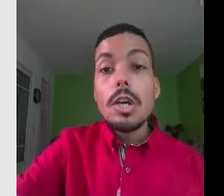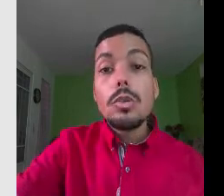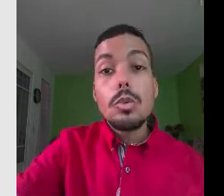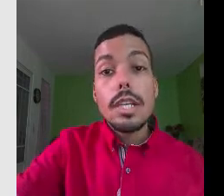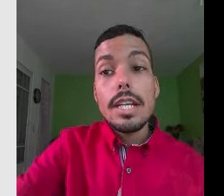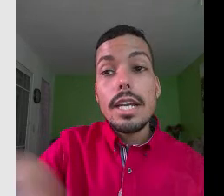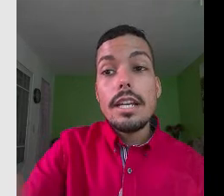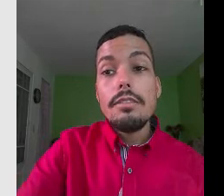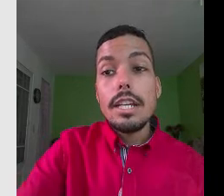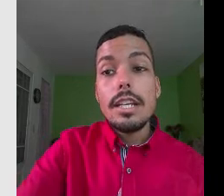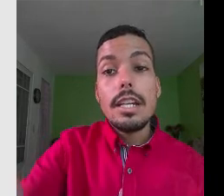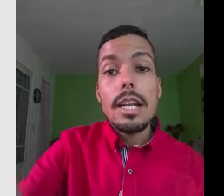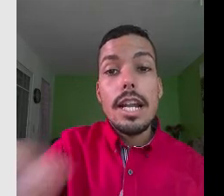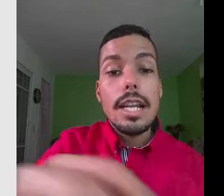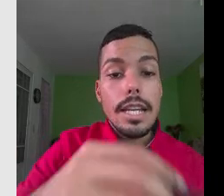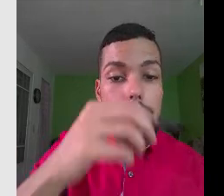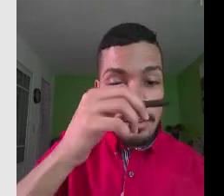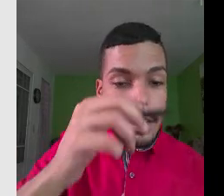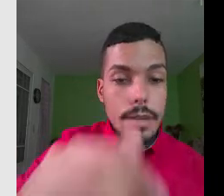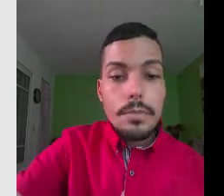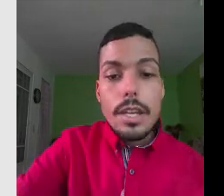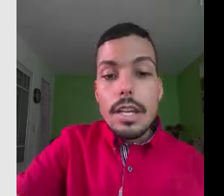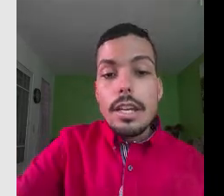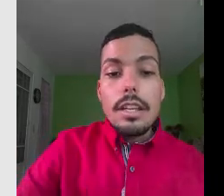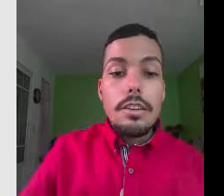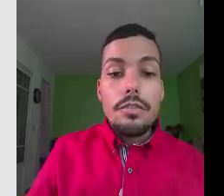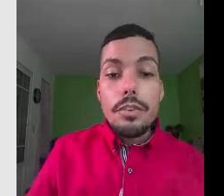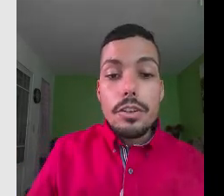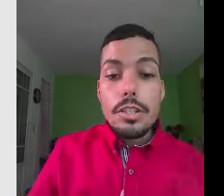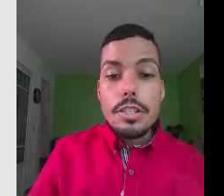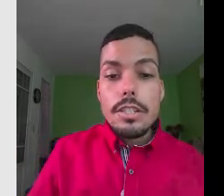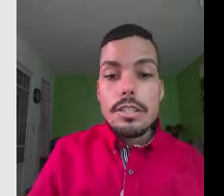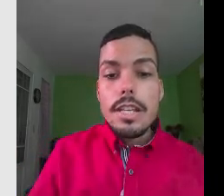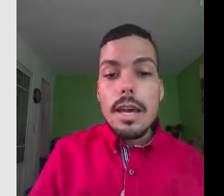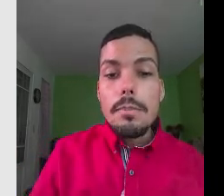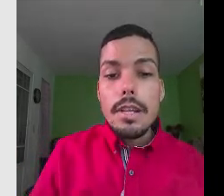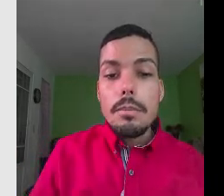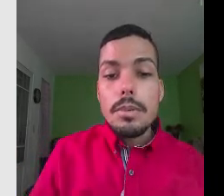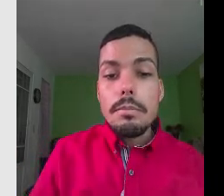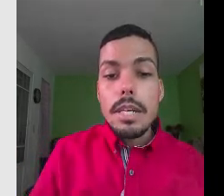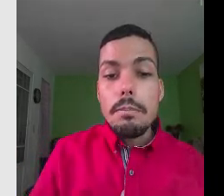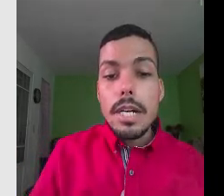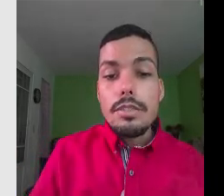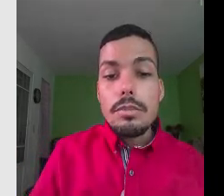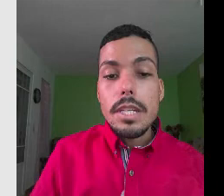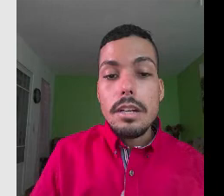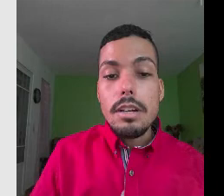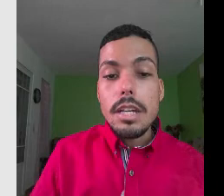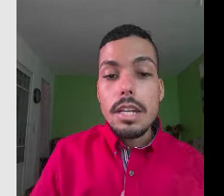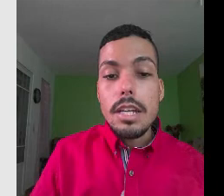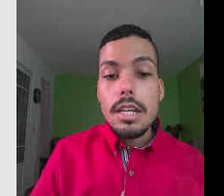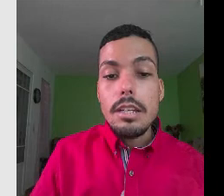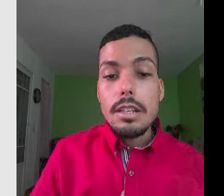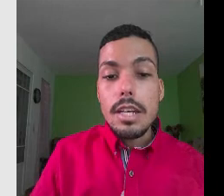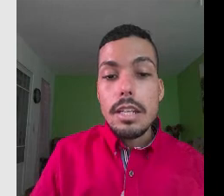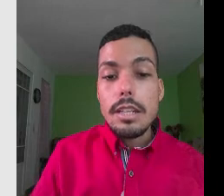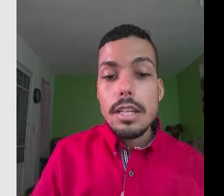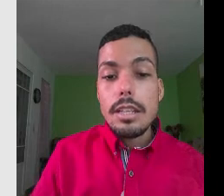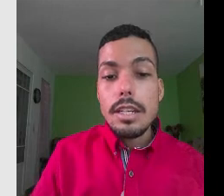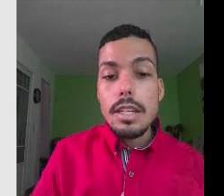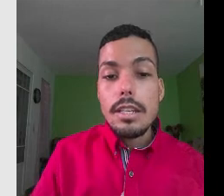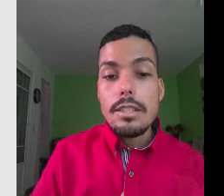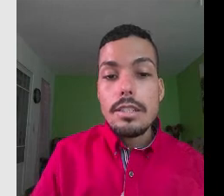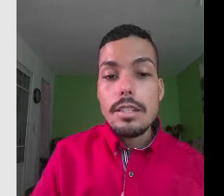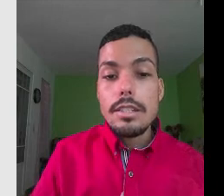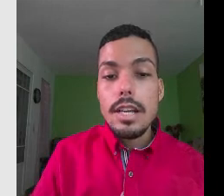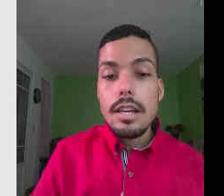cómo tú tienes que escribir la letra, ¿verdad? The first step, el primer paso, mírelo aquí, que es este que